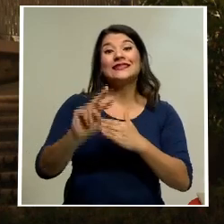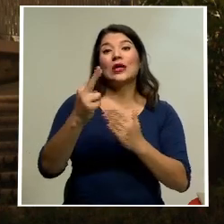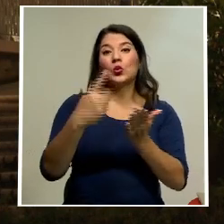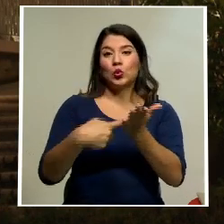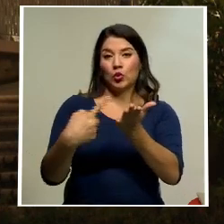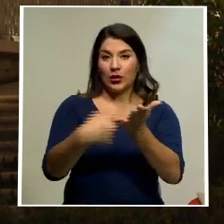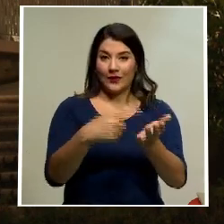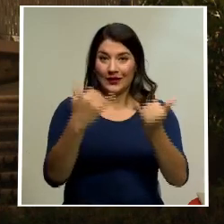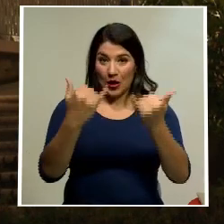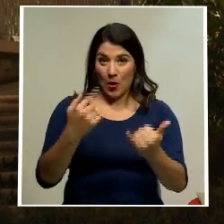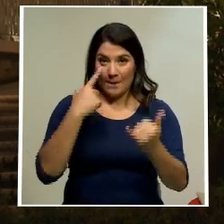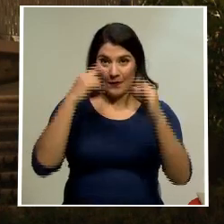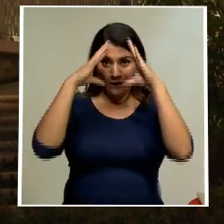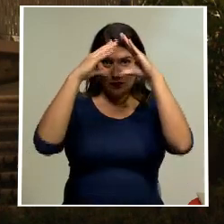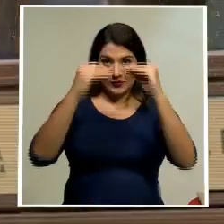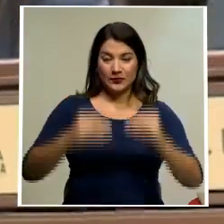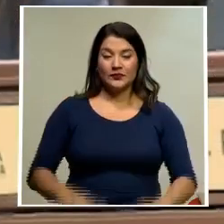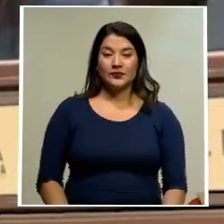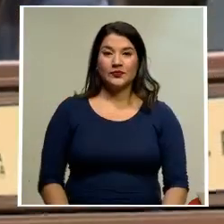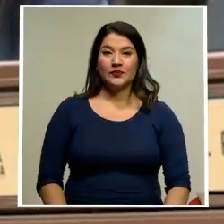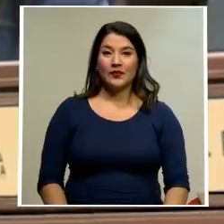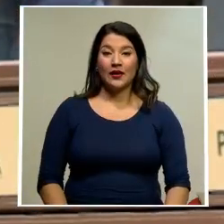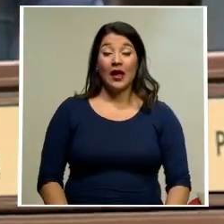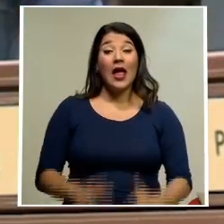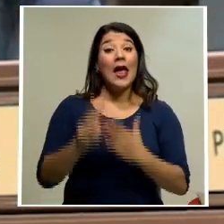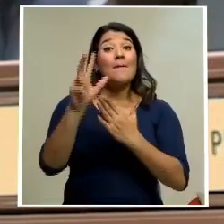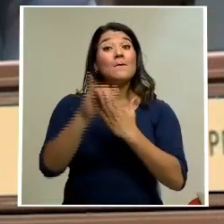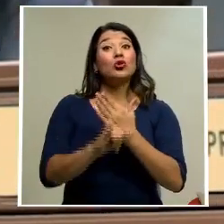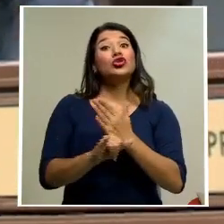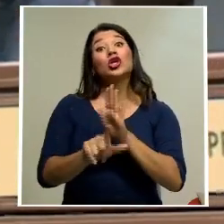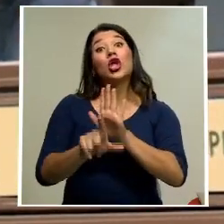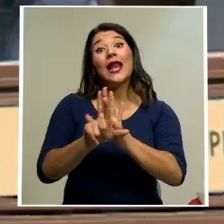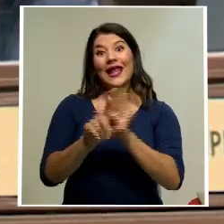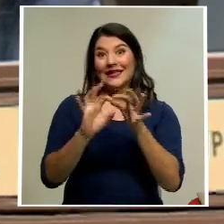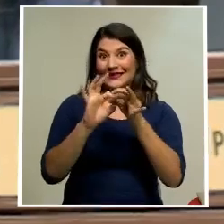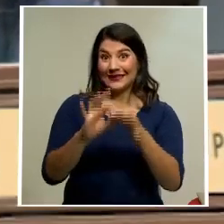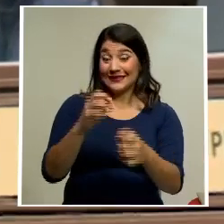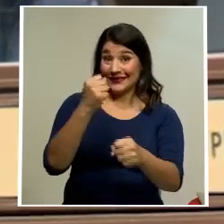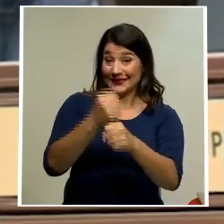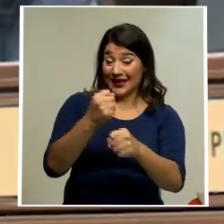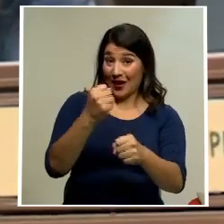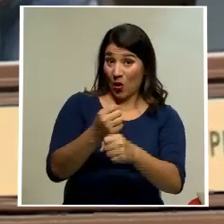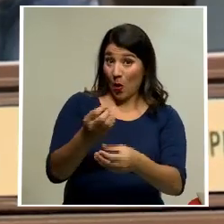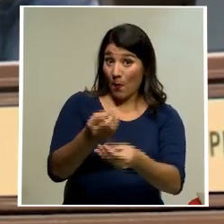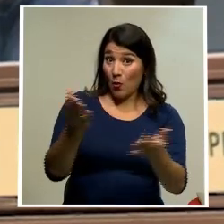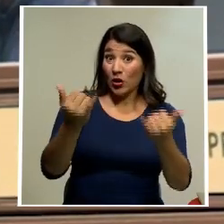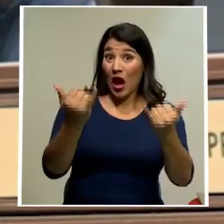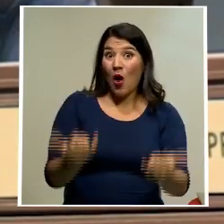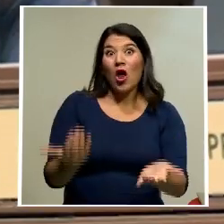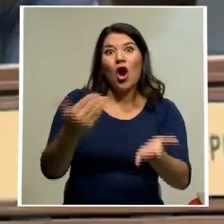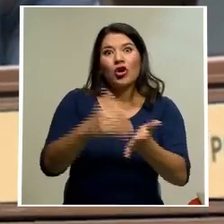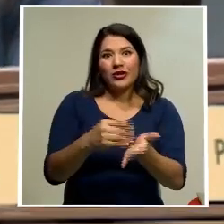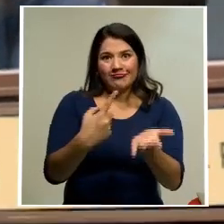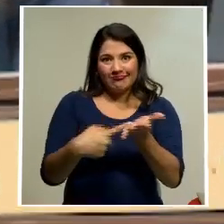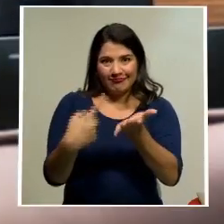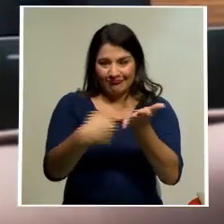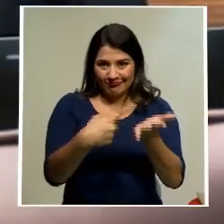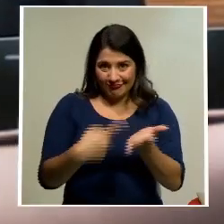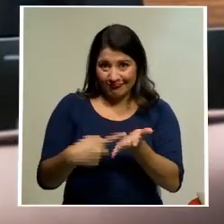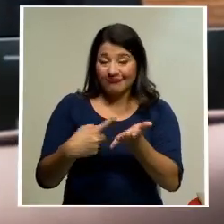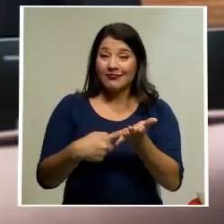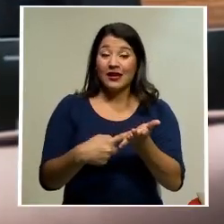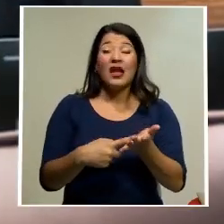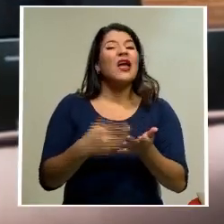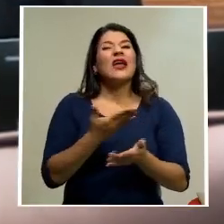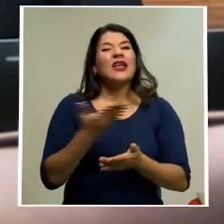Veamos la siguiente información. El polémico proyecto de ley de empleo público genera una nueva discusión y esta está basada en